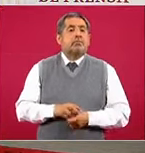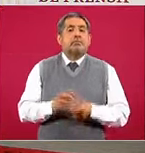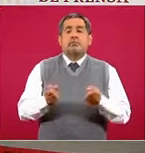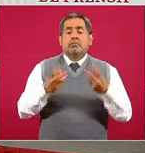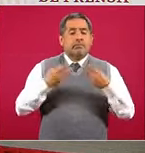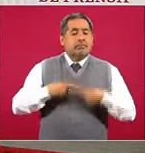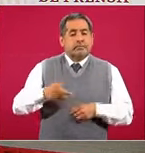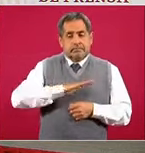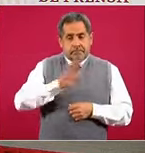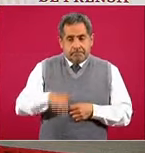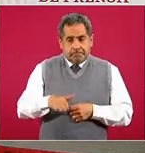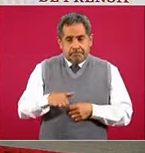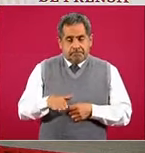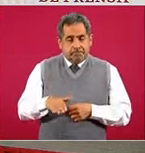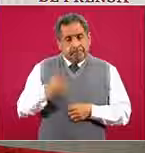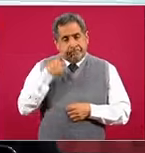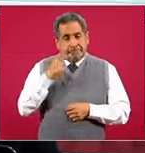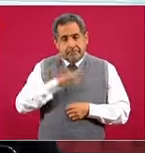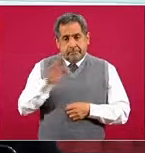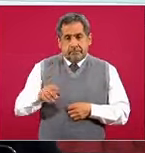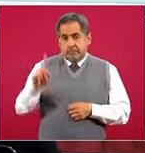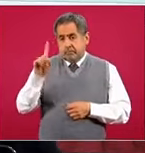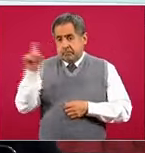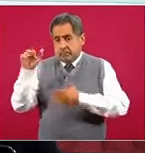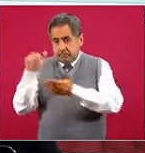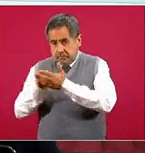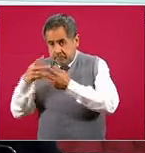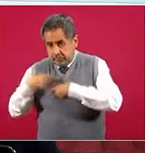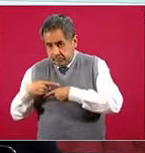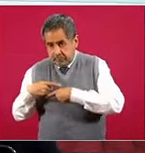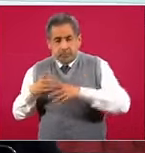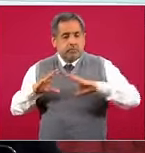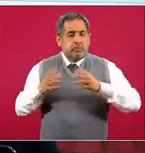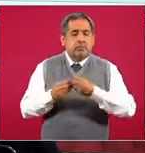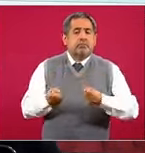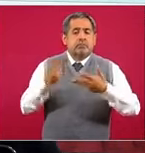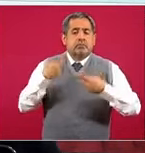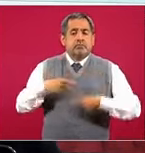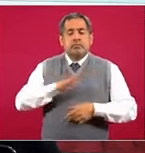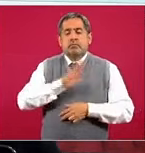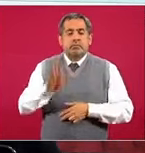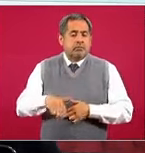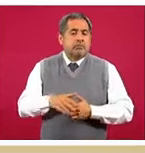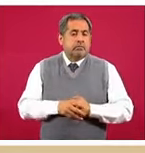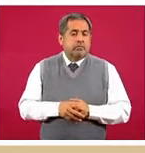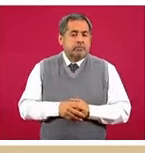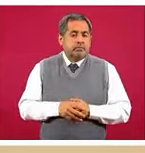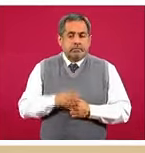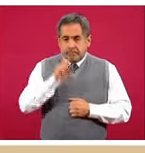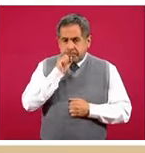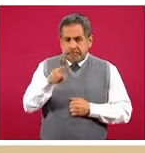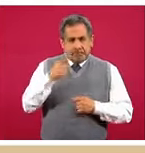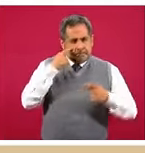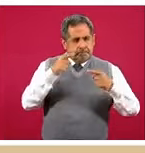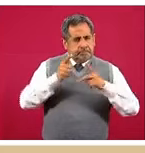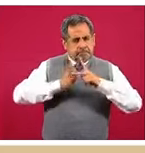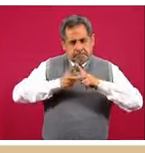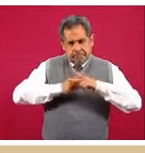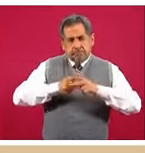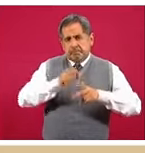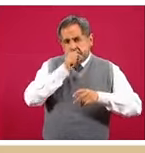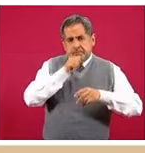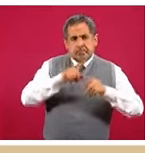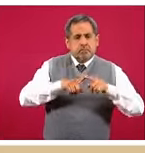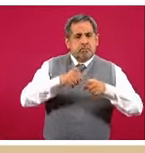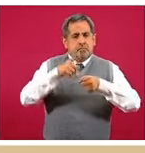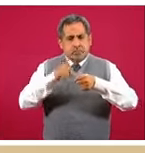mortalidad por 100,000 habitantes. ¿Sí? También se tienen sus rangos específicos, cuál es